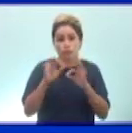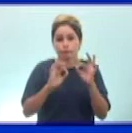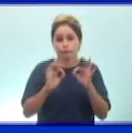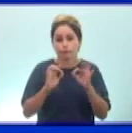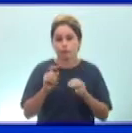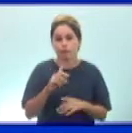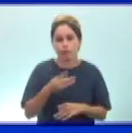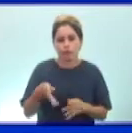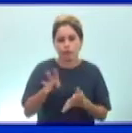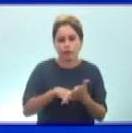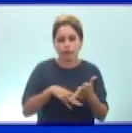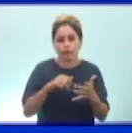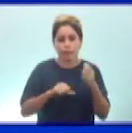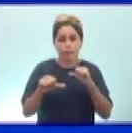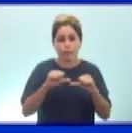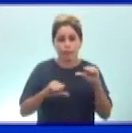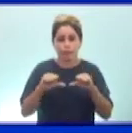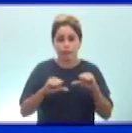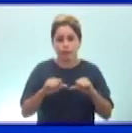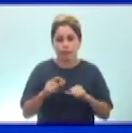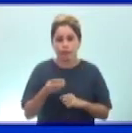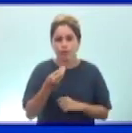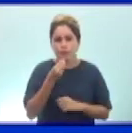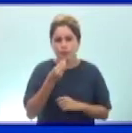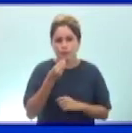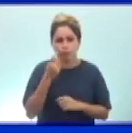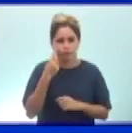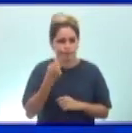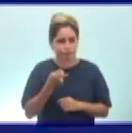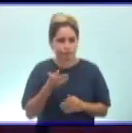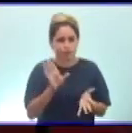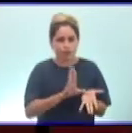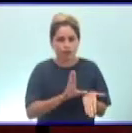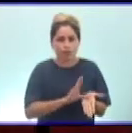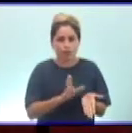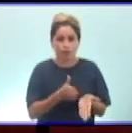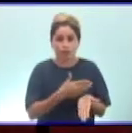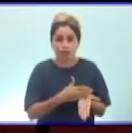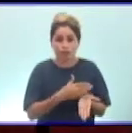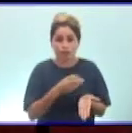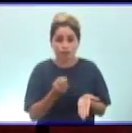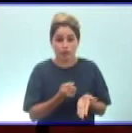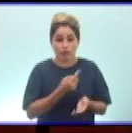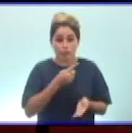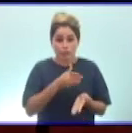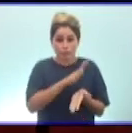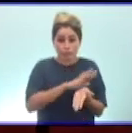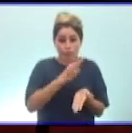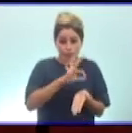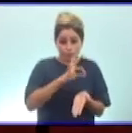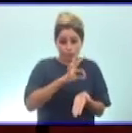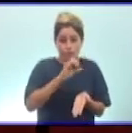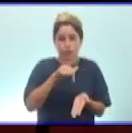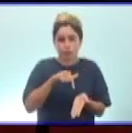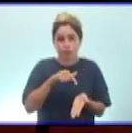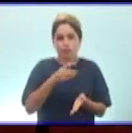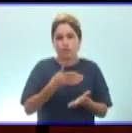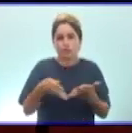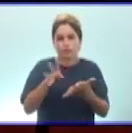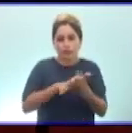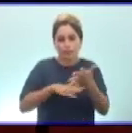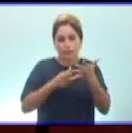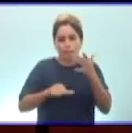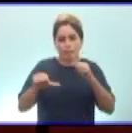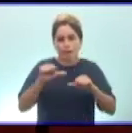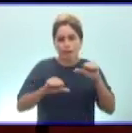tabla periódica y se pueden guiar por su libro de texto, al inicio de su libro aparece la tabla periódica, pueden ver que cuando